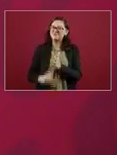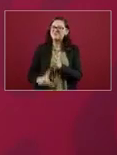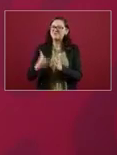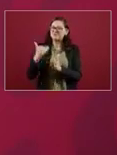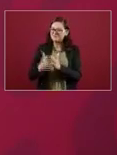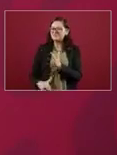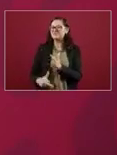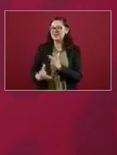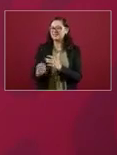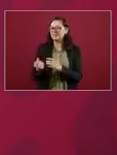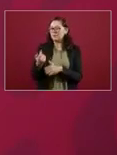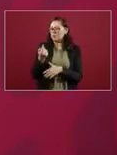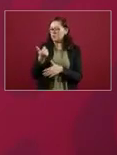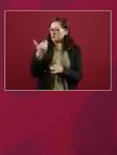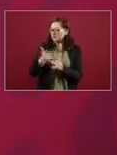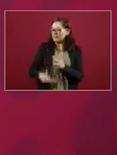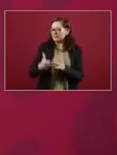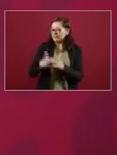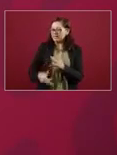mayoría calificada.